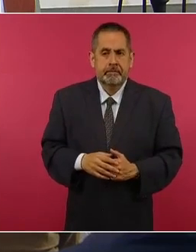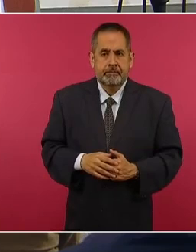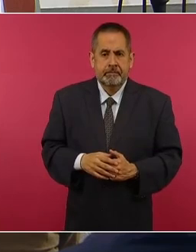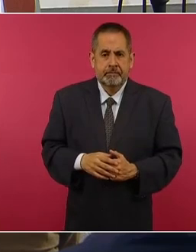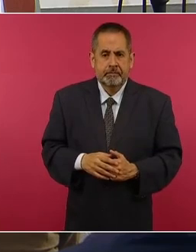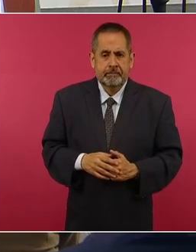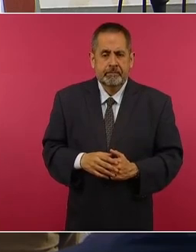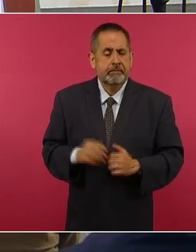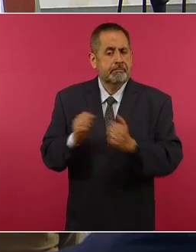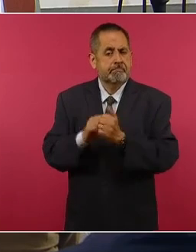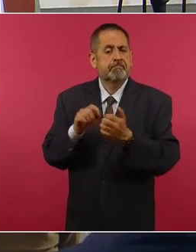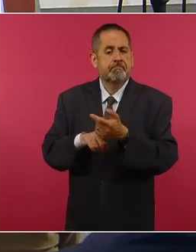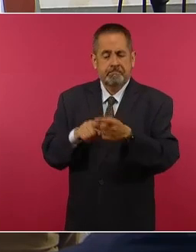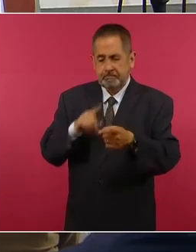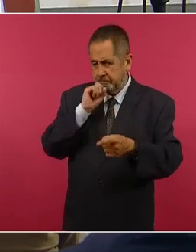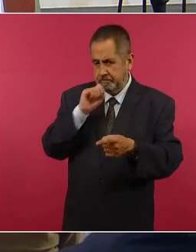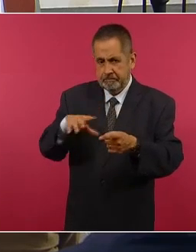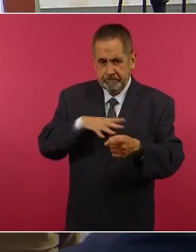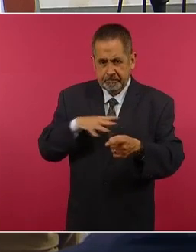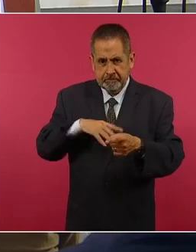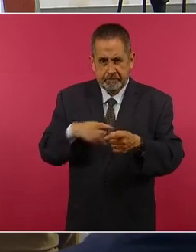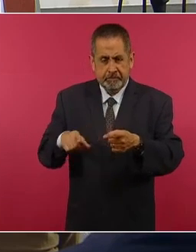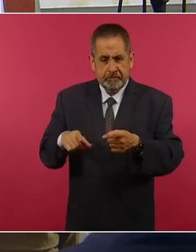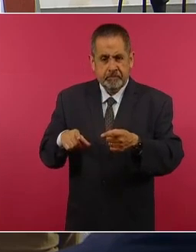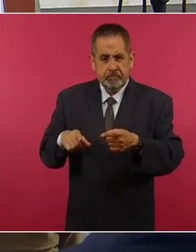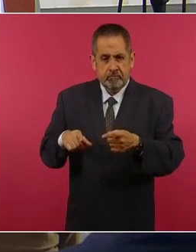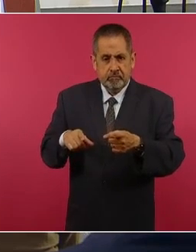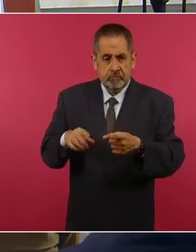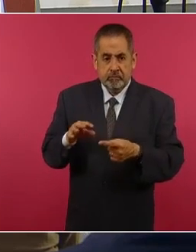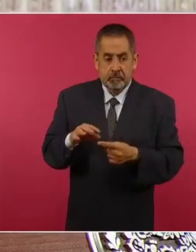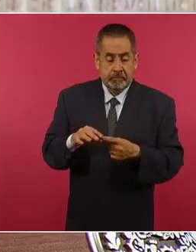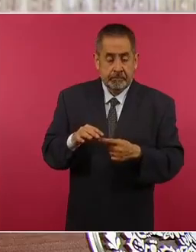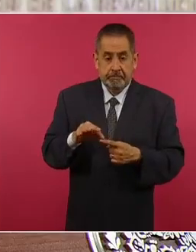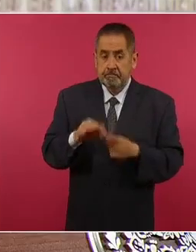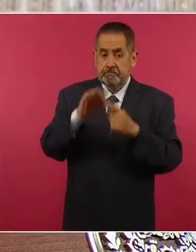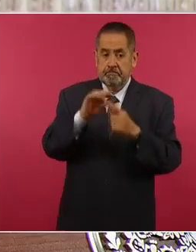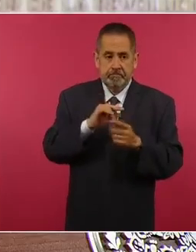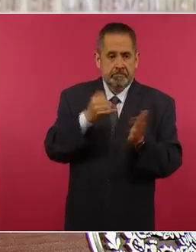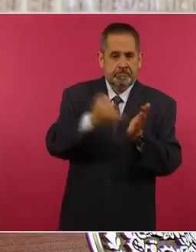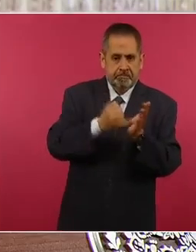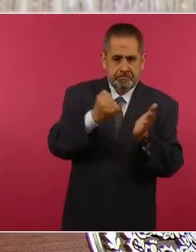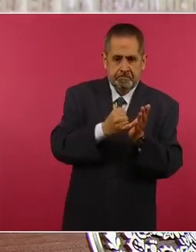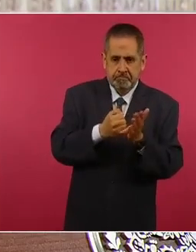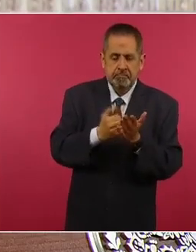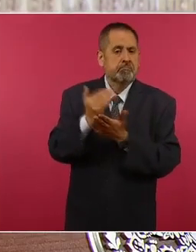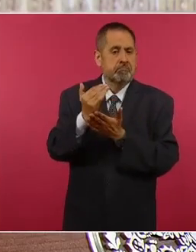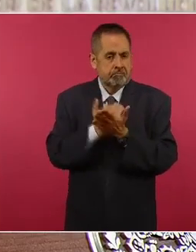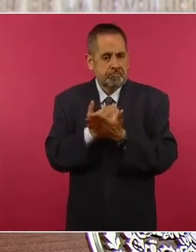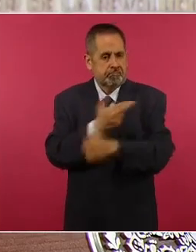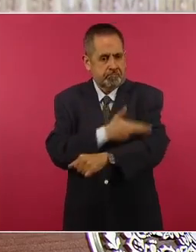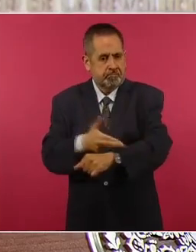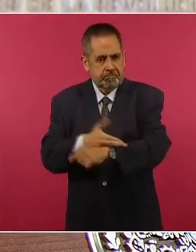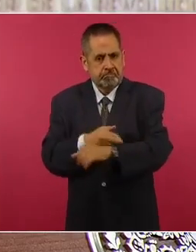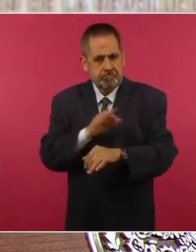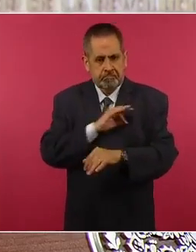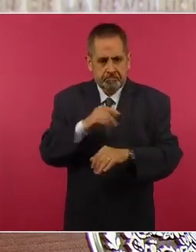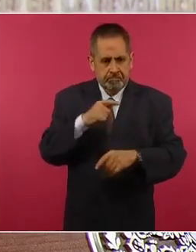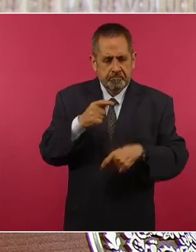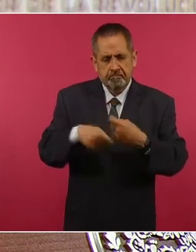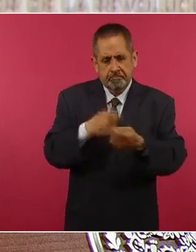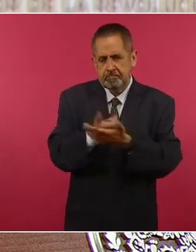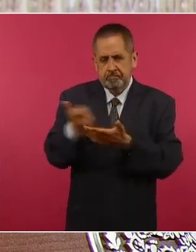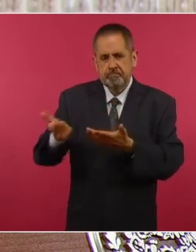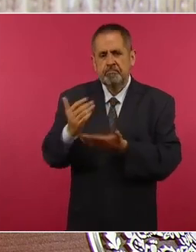y van a tener un trato preferencial en lo fiscal. Es decir,